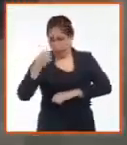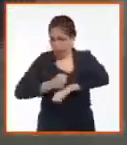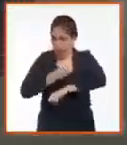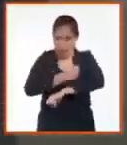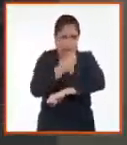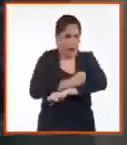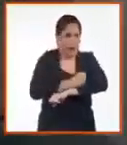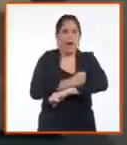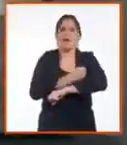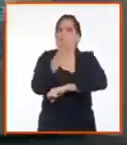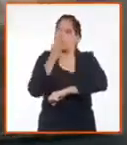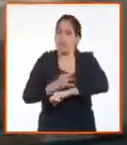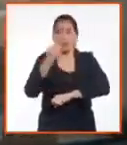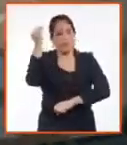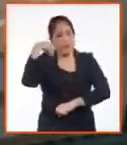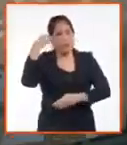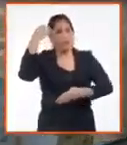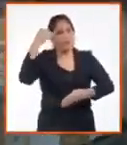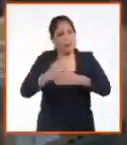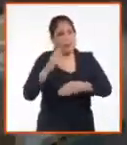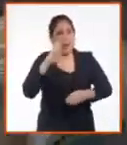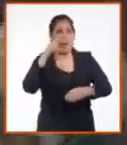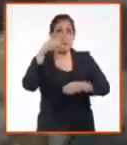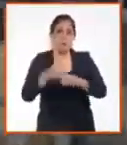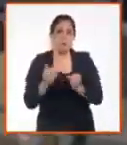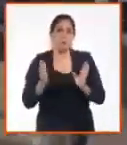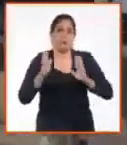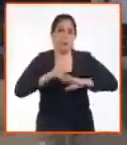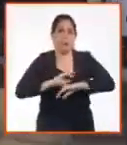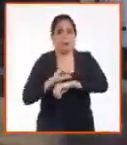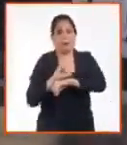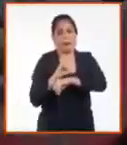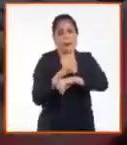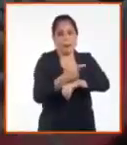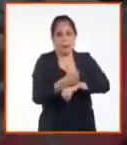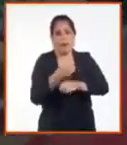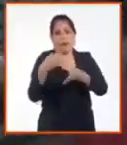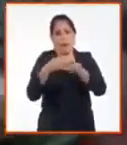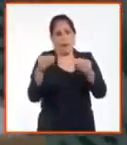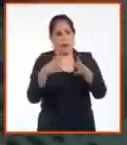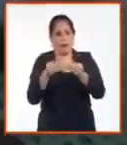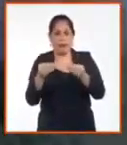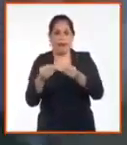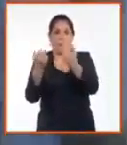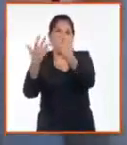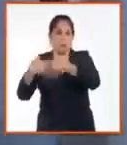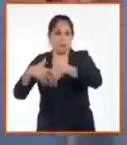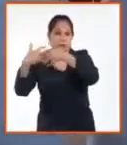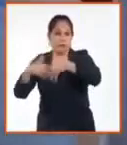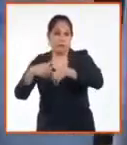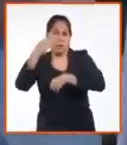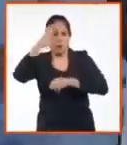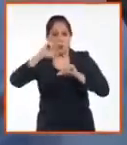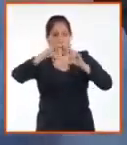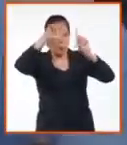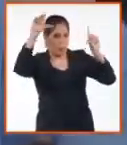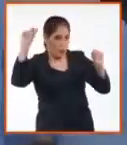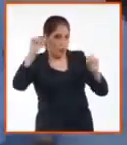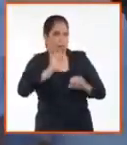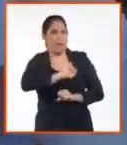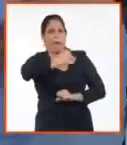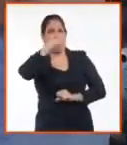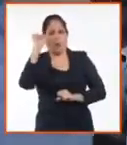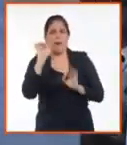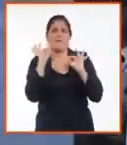las limitaciones con el combustible y las demoras en la llegada de materias primas e insumos al país para alcanzar tal precisión